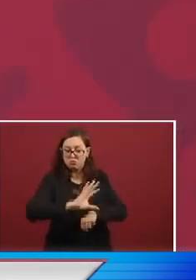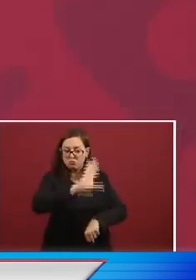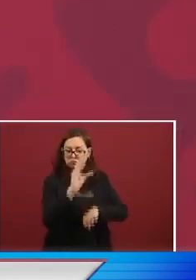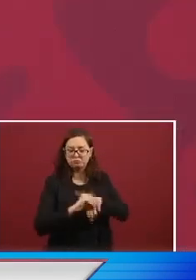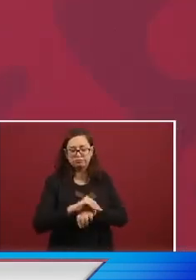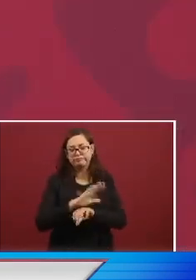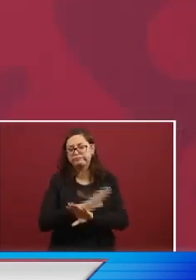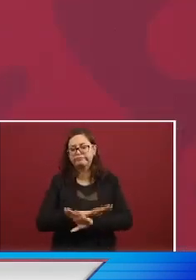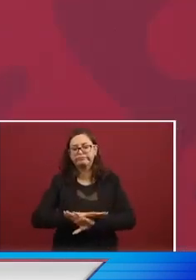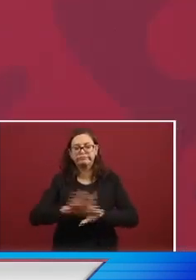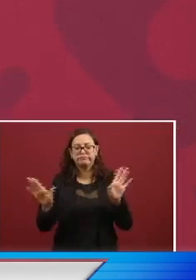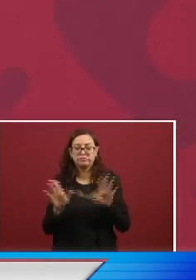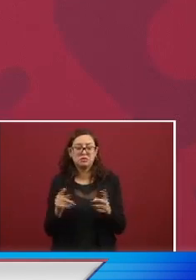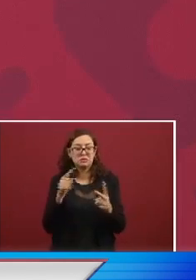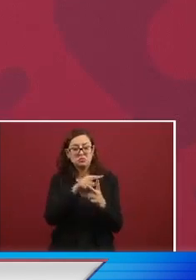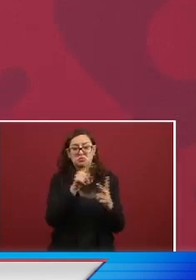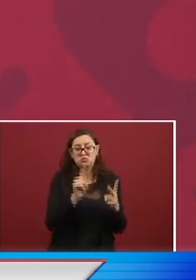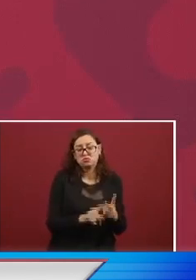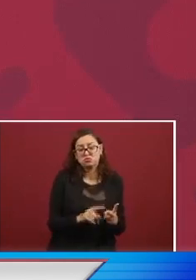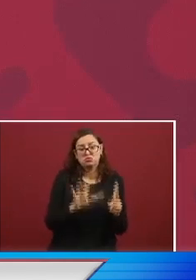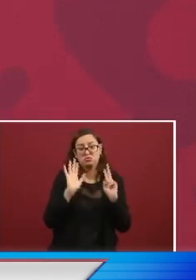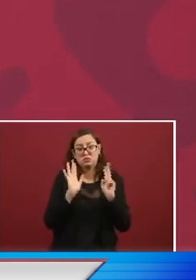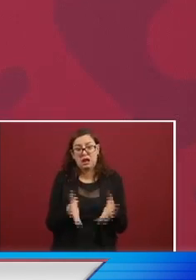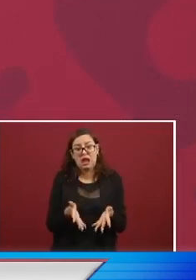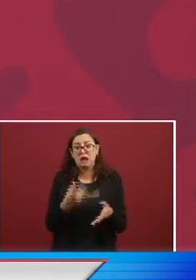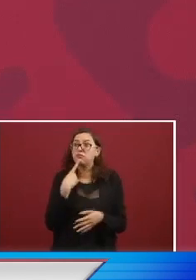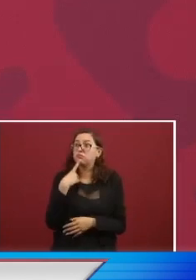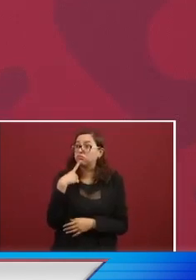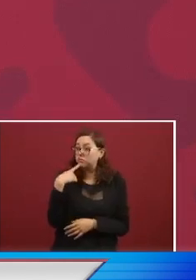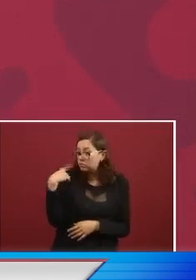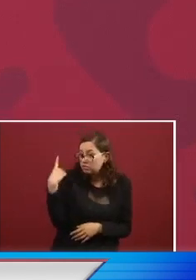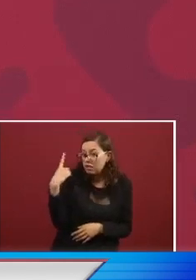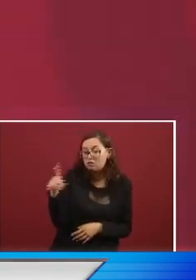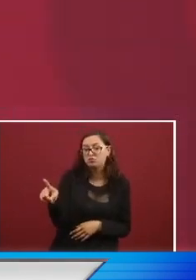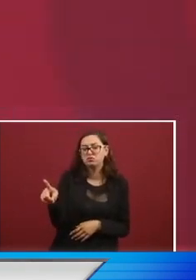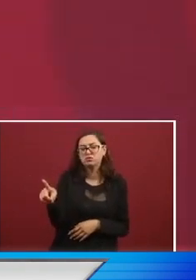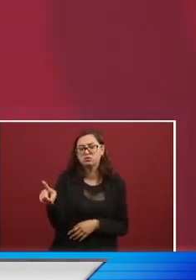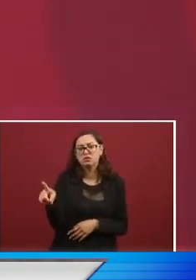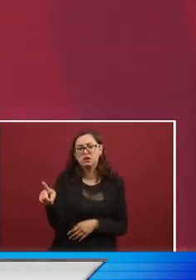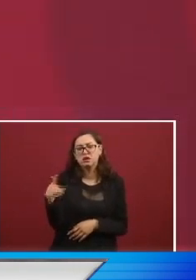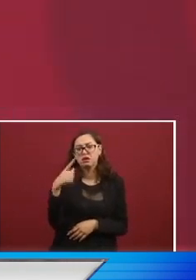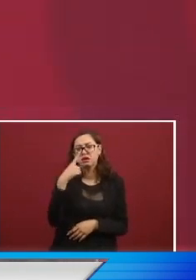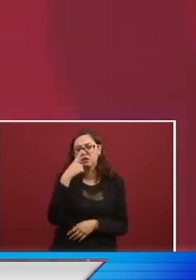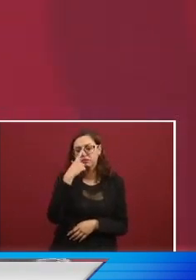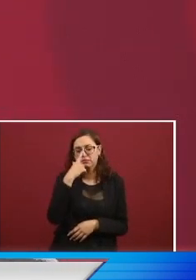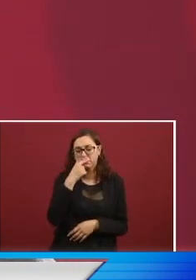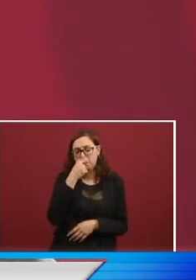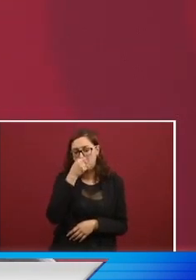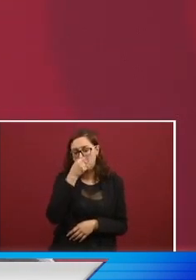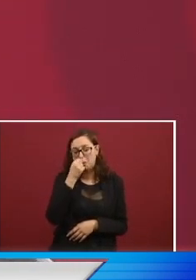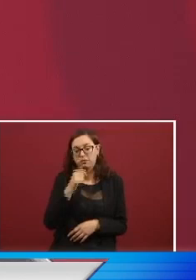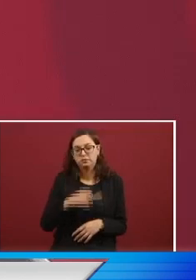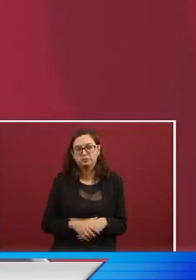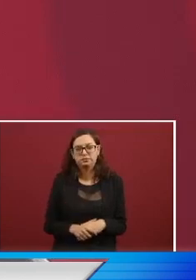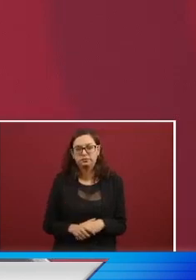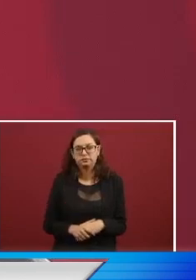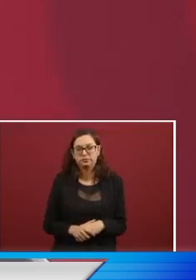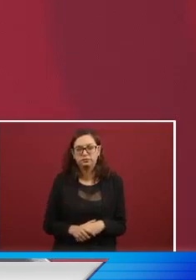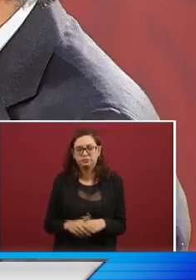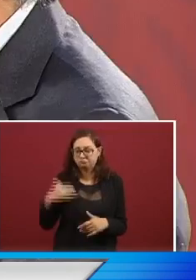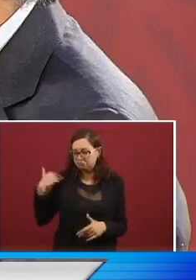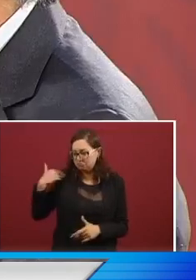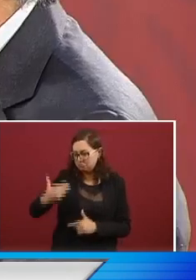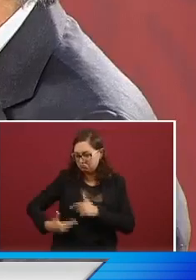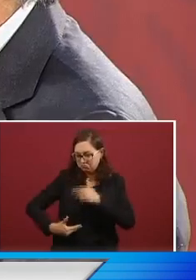administración pasada, Emilio Lozoya por 10 años por falsedad en declaración y Edgar Garrido por 15 años por la compra de sobreprecio de